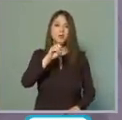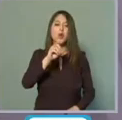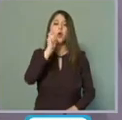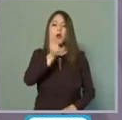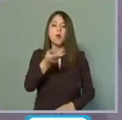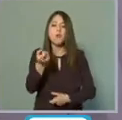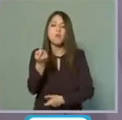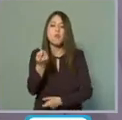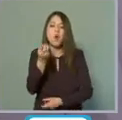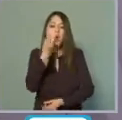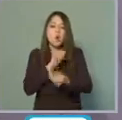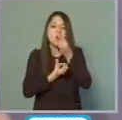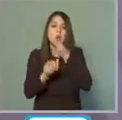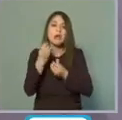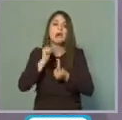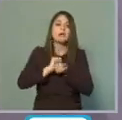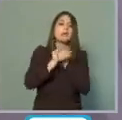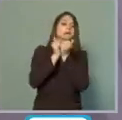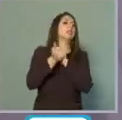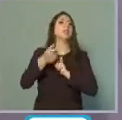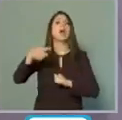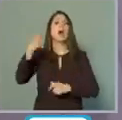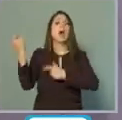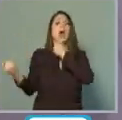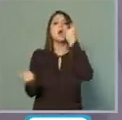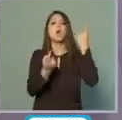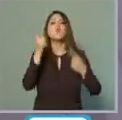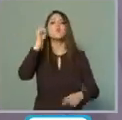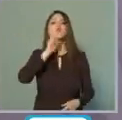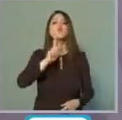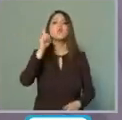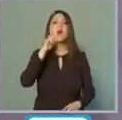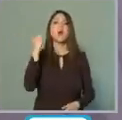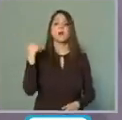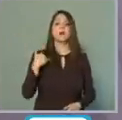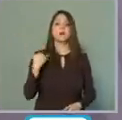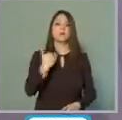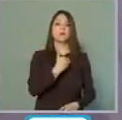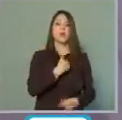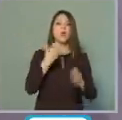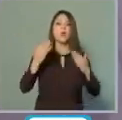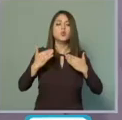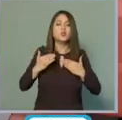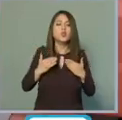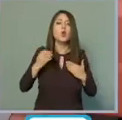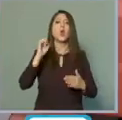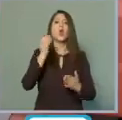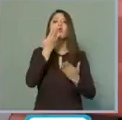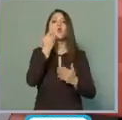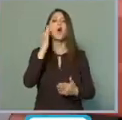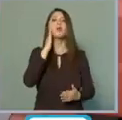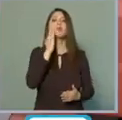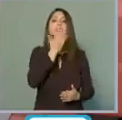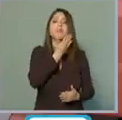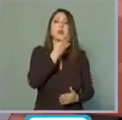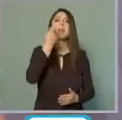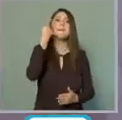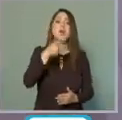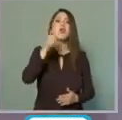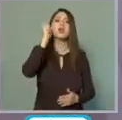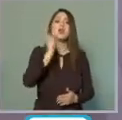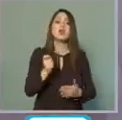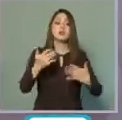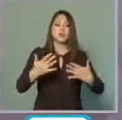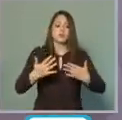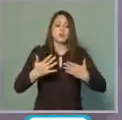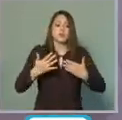mujeres quedan con mamas muy pequeñas, no hay glúteos, o sea, de verdad, porque hay una disminución. Entonces, el